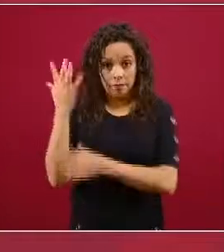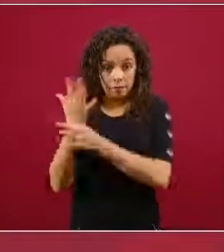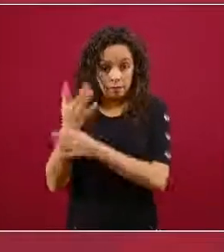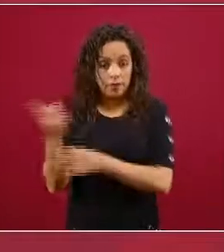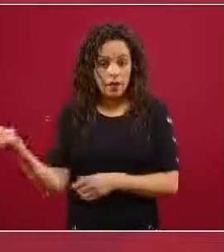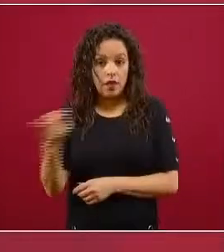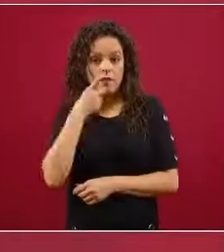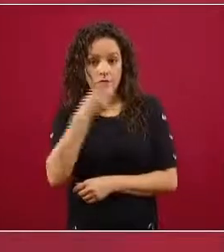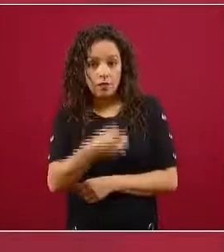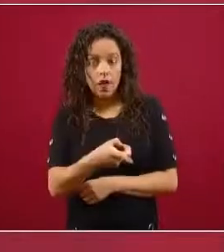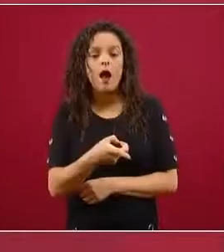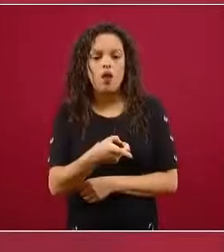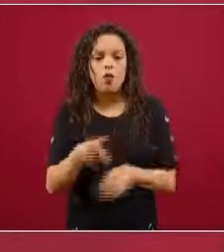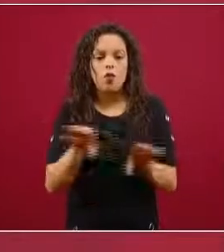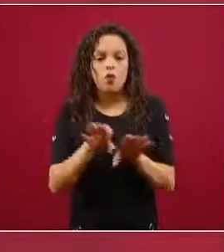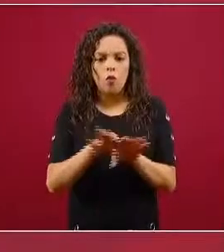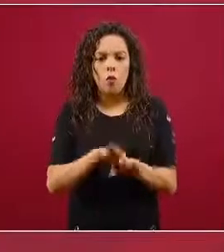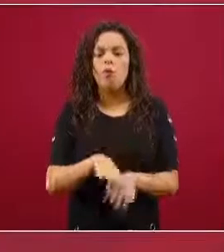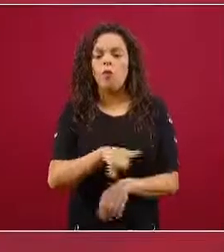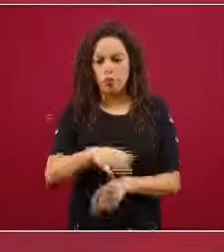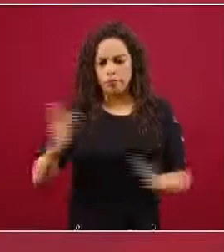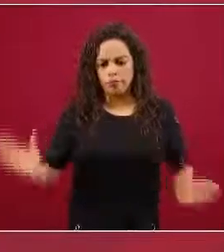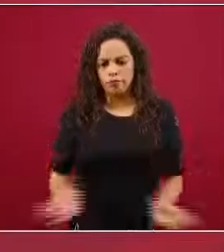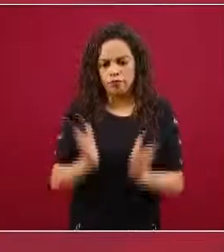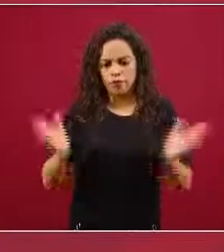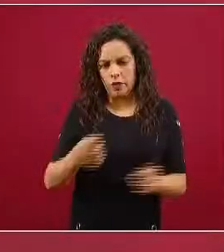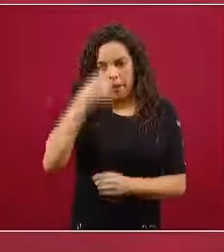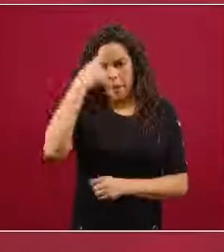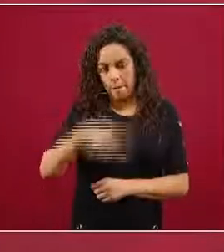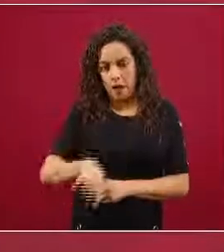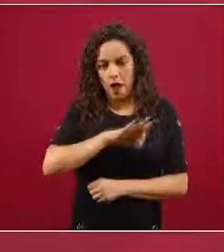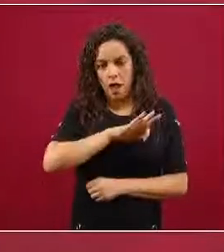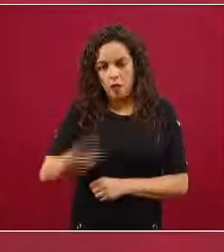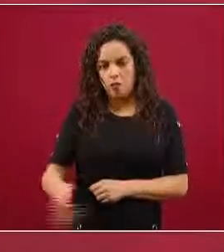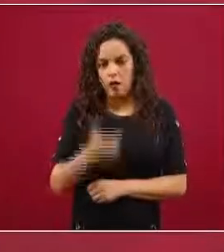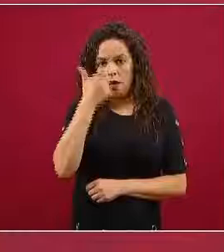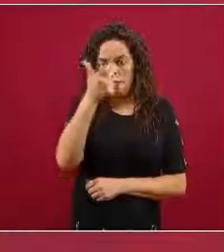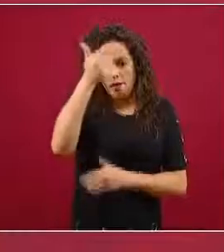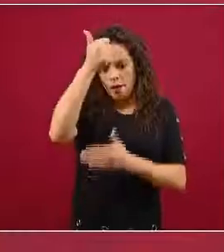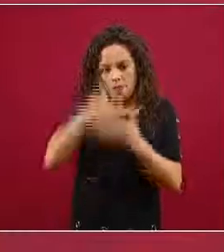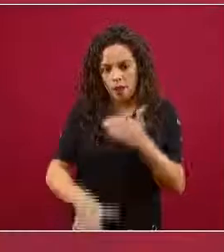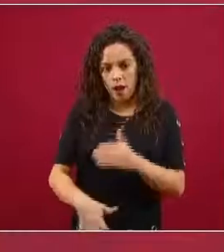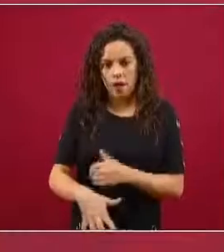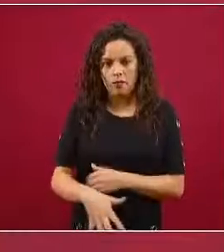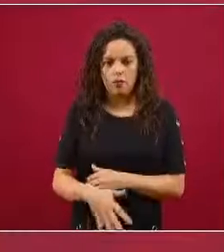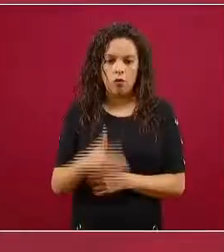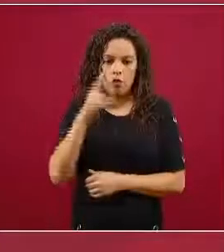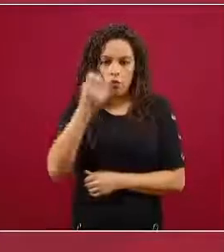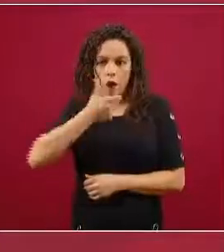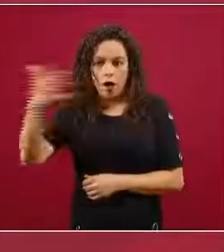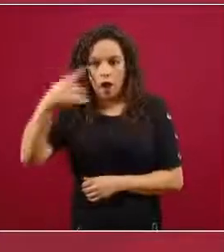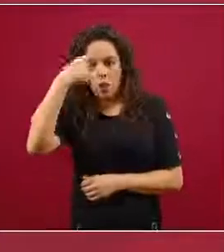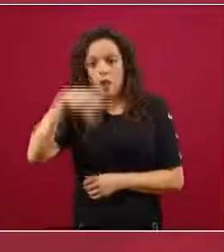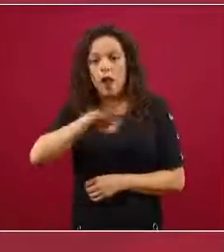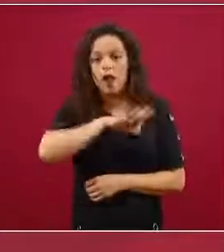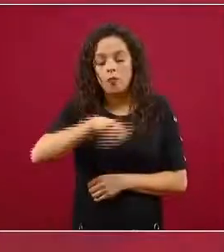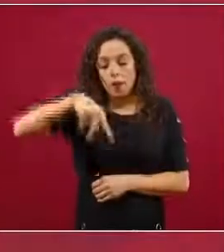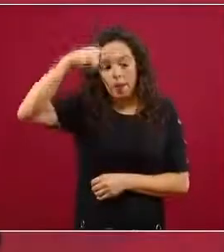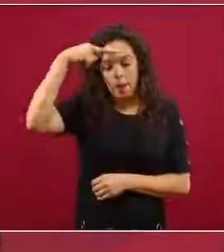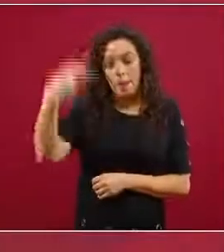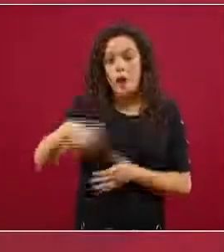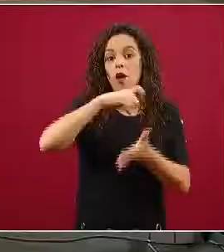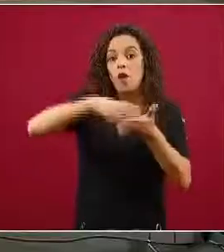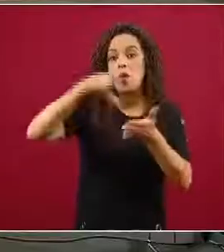facilitar el acceso justo a los productos de las vacunas COVID en México. Y esa es la dirección, es lo que el presidente ha instruido,